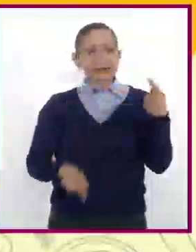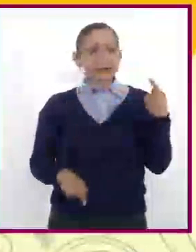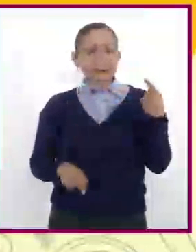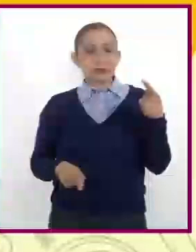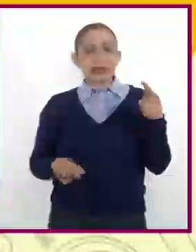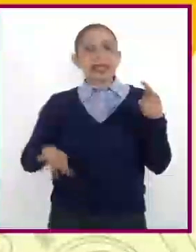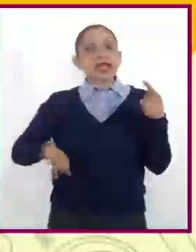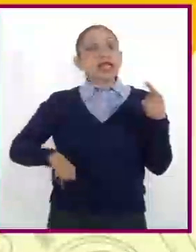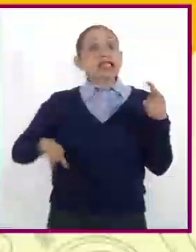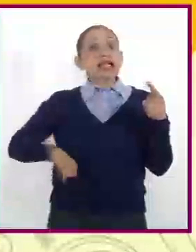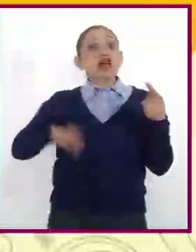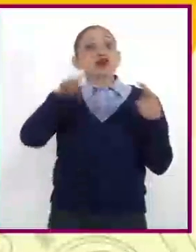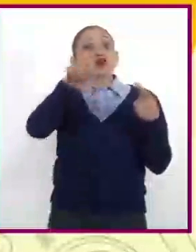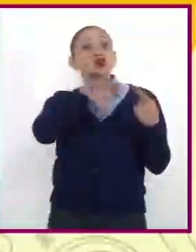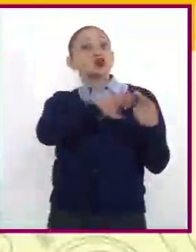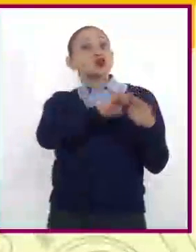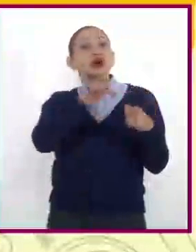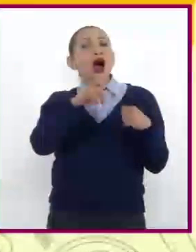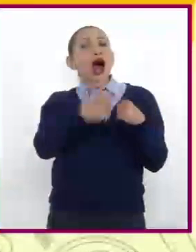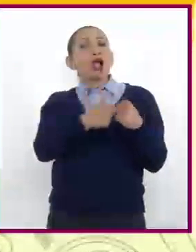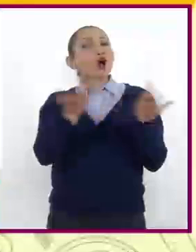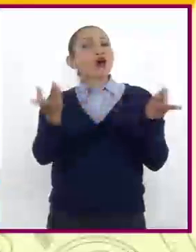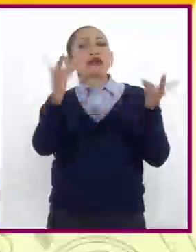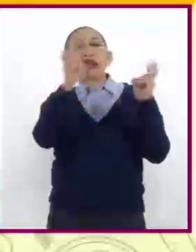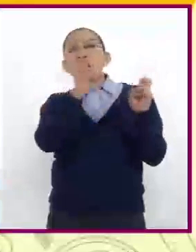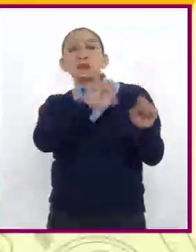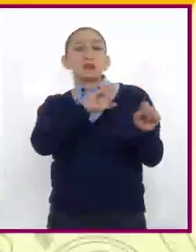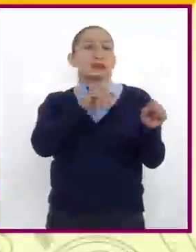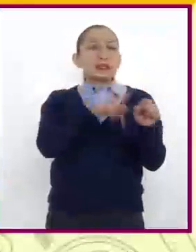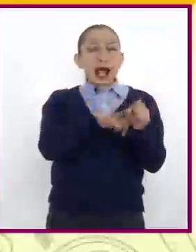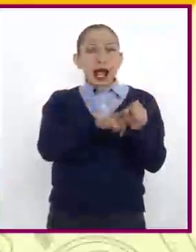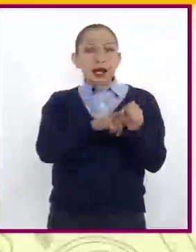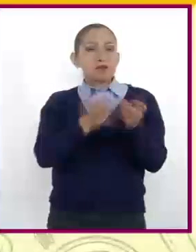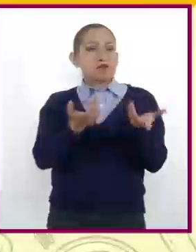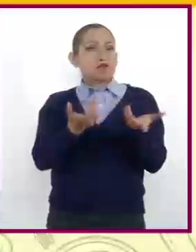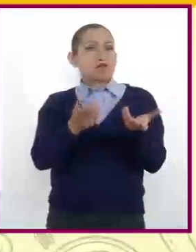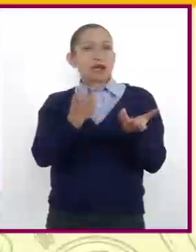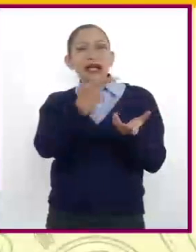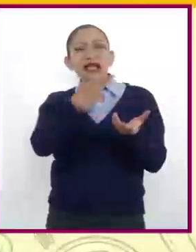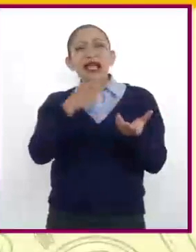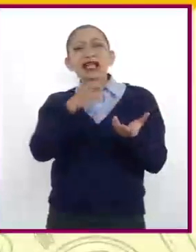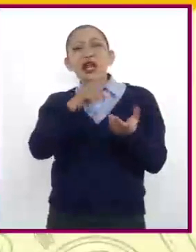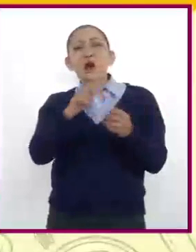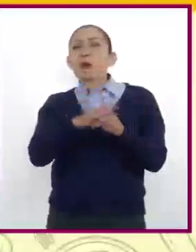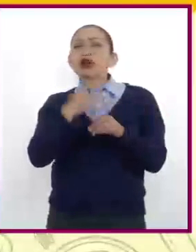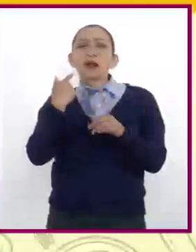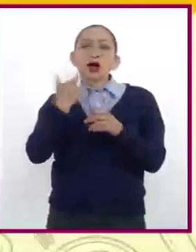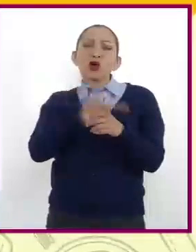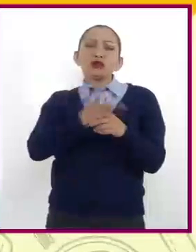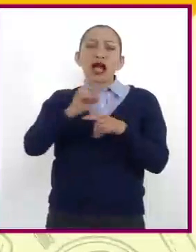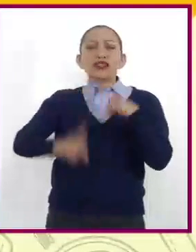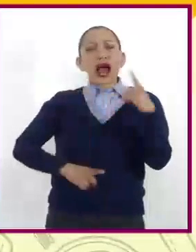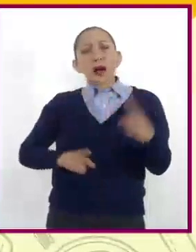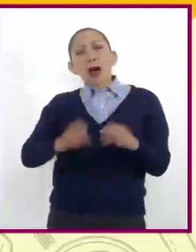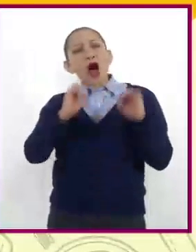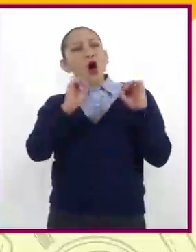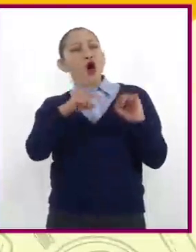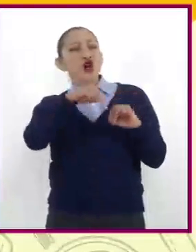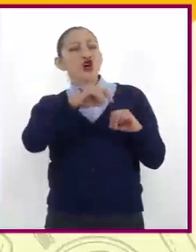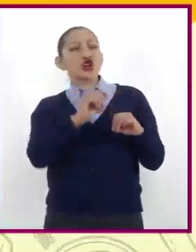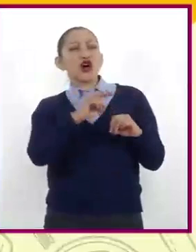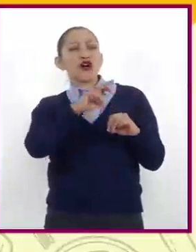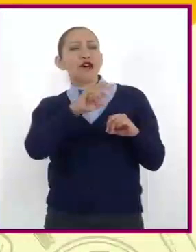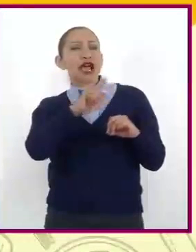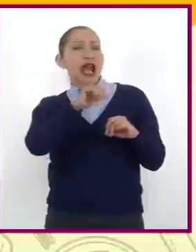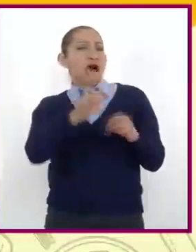el interés o afición por algún género literario específico, es decir, por qué me gusta el género dramático o la novela,